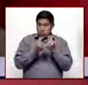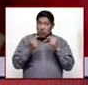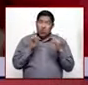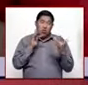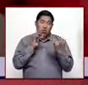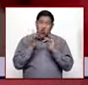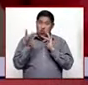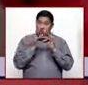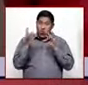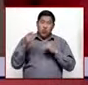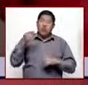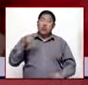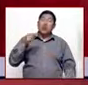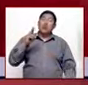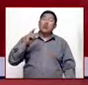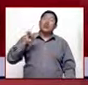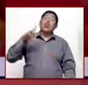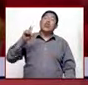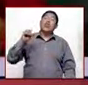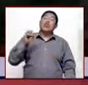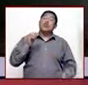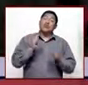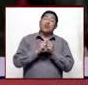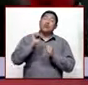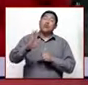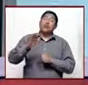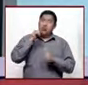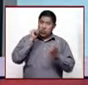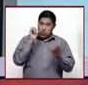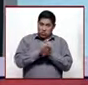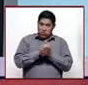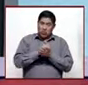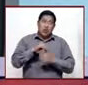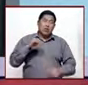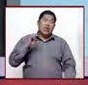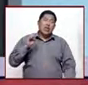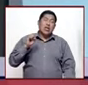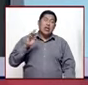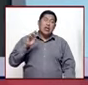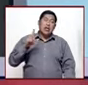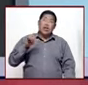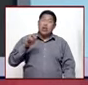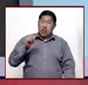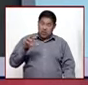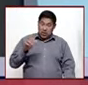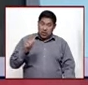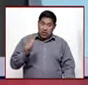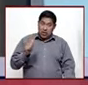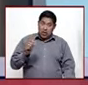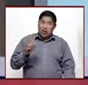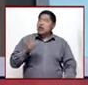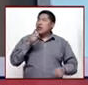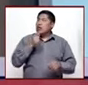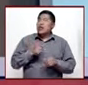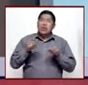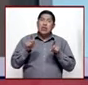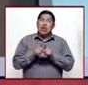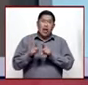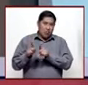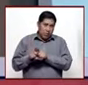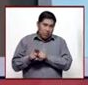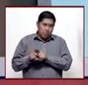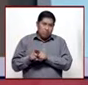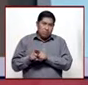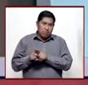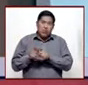comunicado con Guido Anagua Colque y con su esposa, Erlinda Aureliana Guzmán, quien a su vez había estado asistida